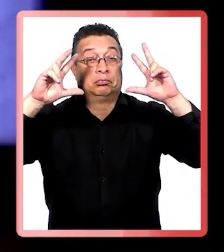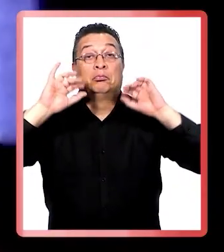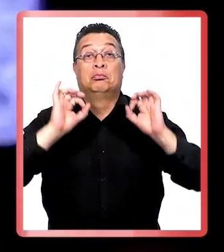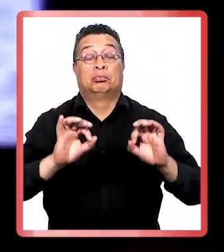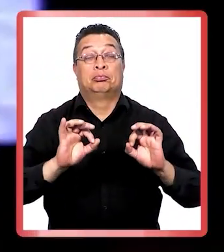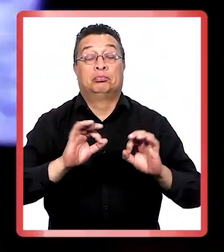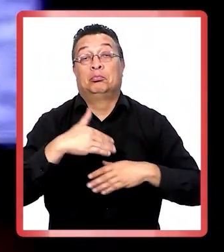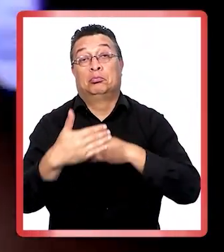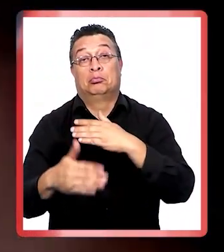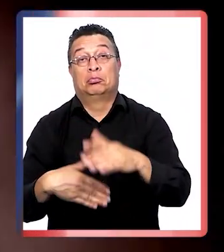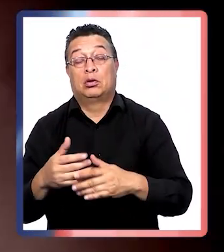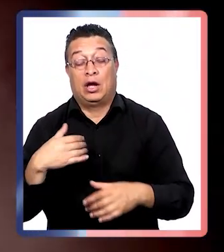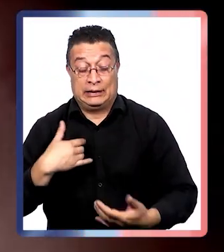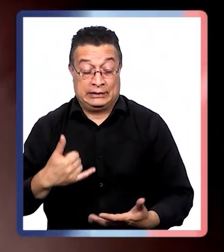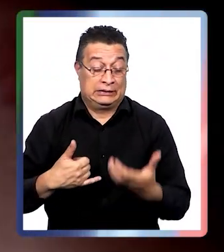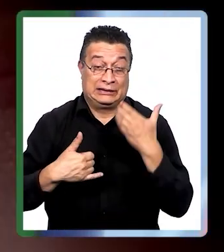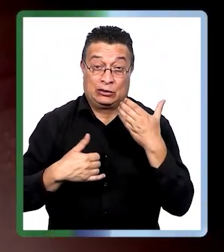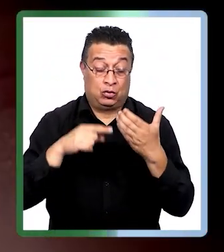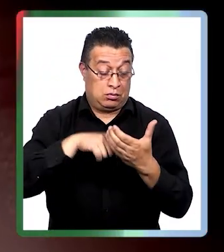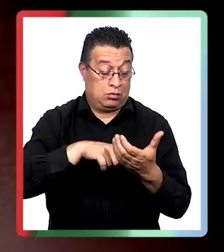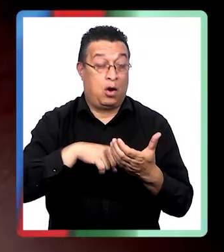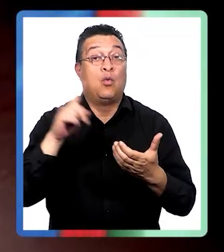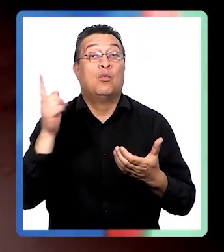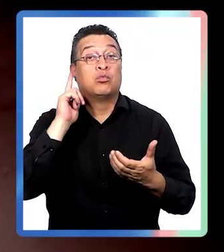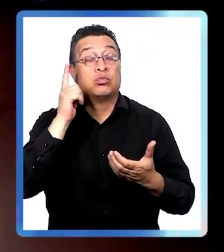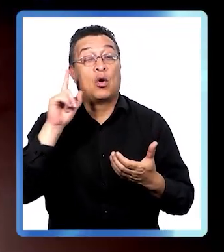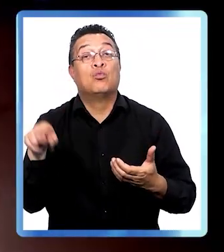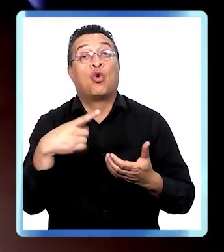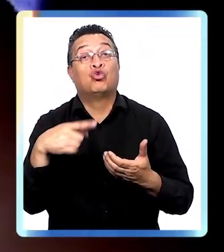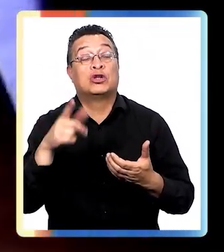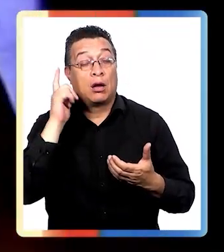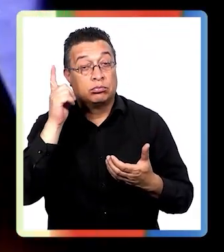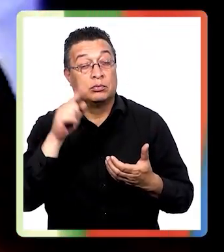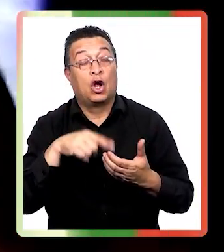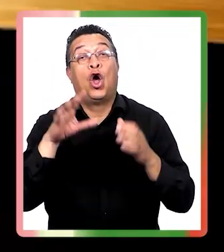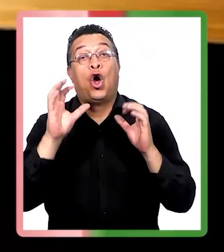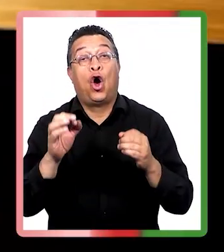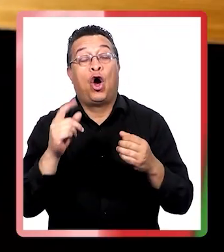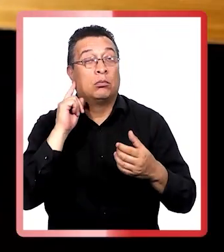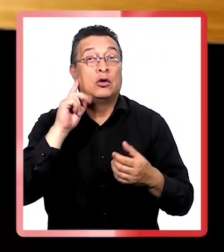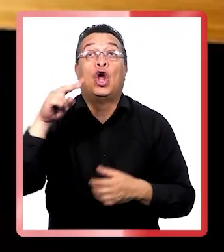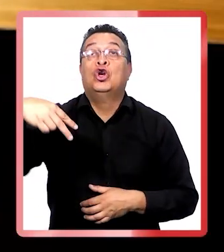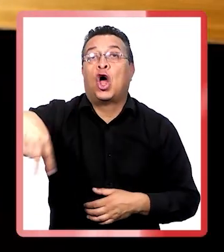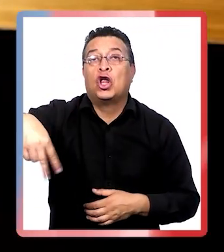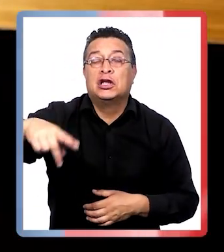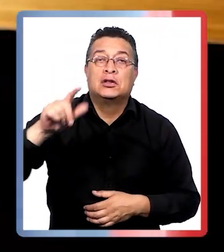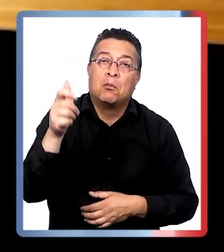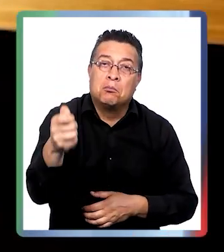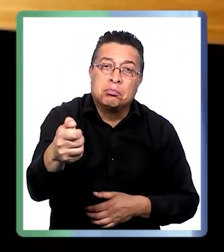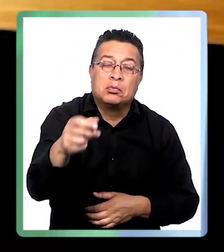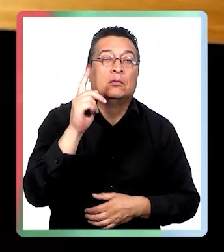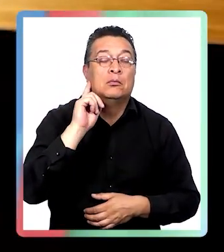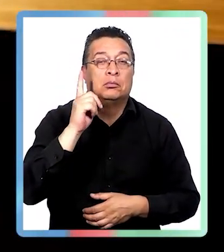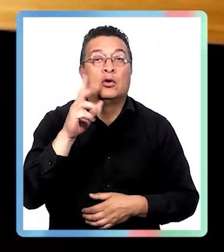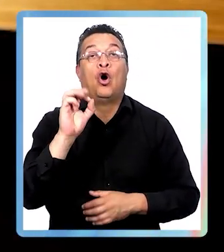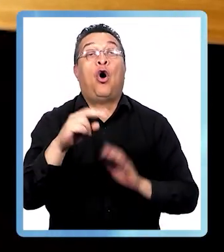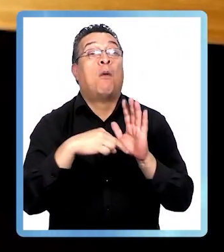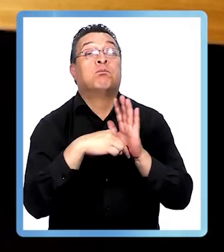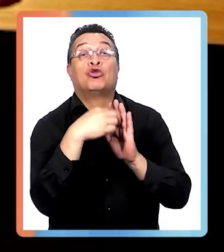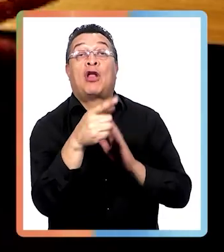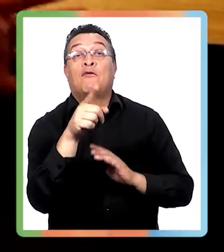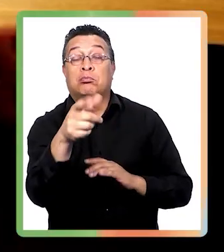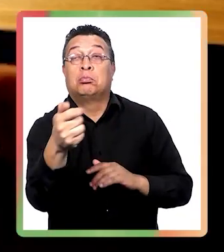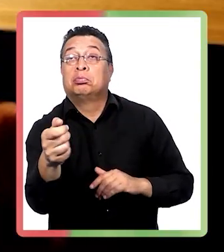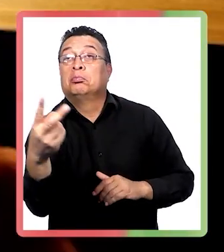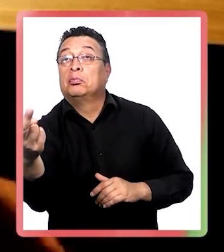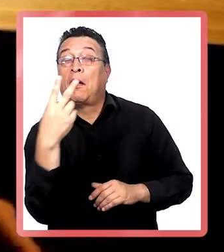ya el hecho de, al lado, si tenemos el celular, una radio, poner música, o por último, poner las noticias, poner, por ejemplo,